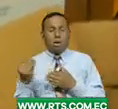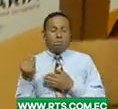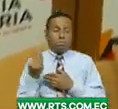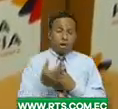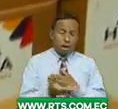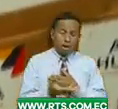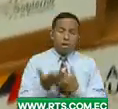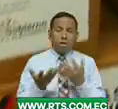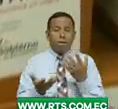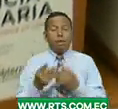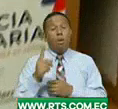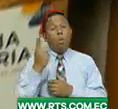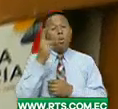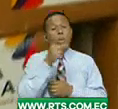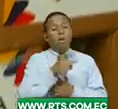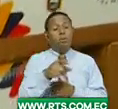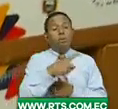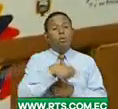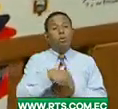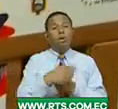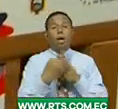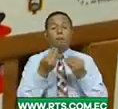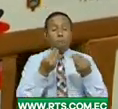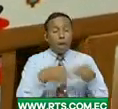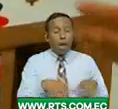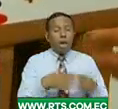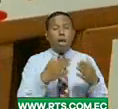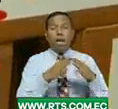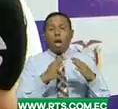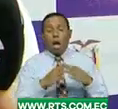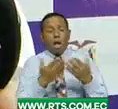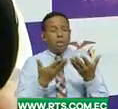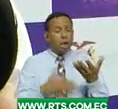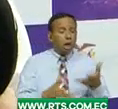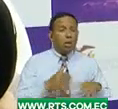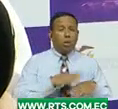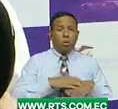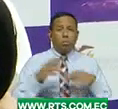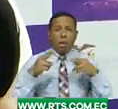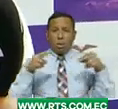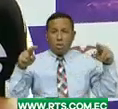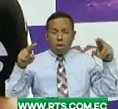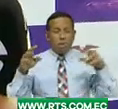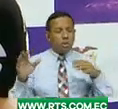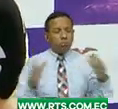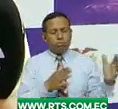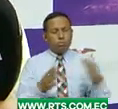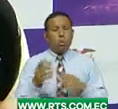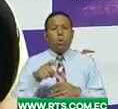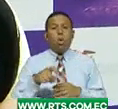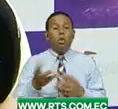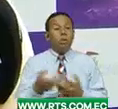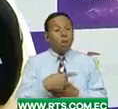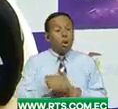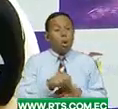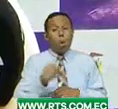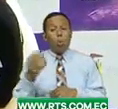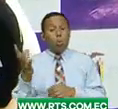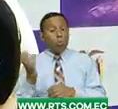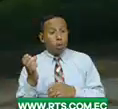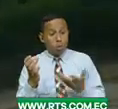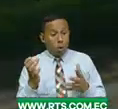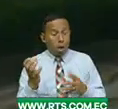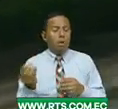Y esta se entrega únicamente a las personas damnificadas, las familias damnificadas. Y esto a su vez tiene un requisito, que es que no reciban ya otro bono por parte del